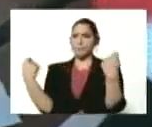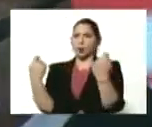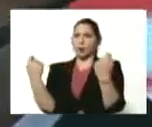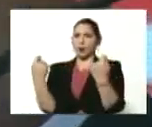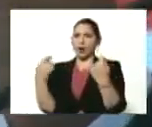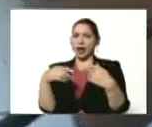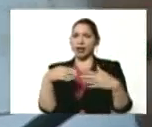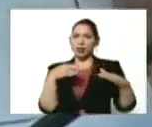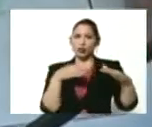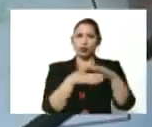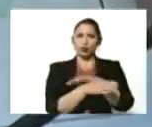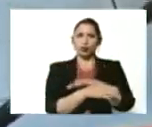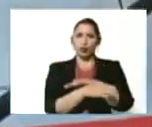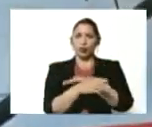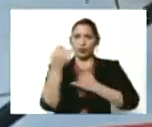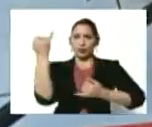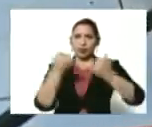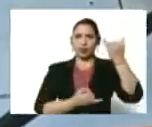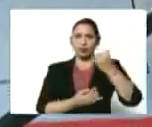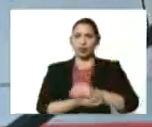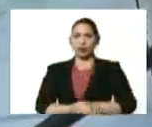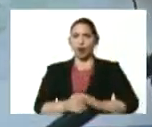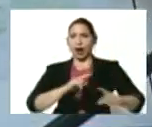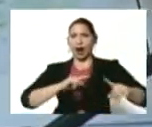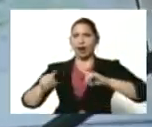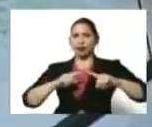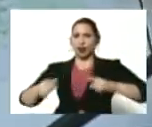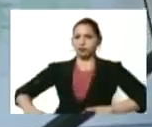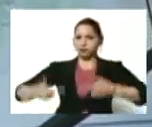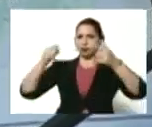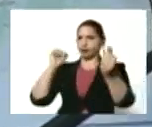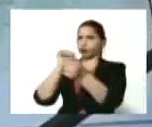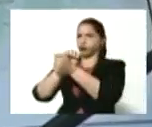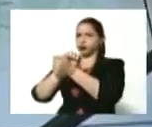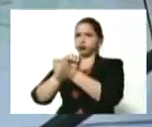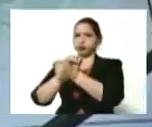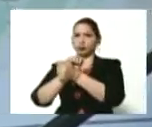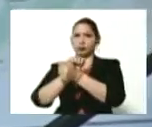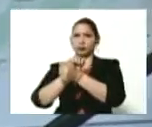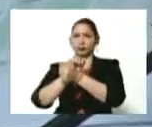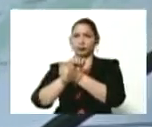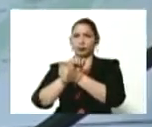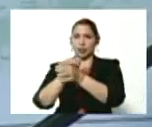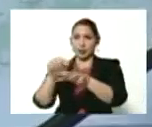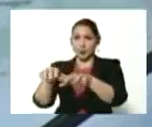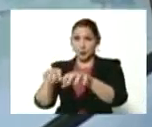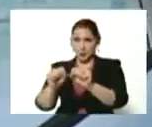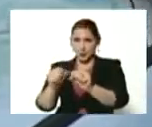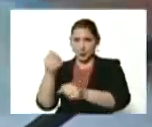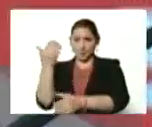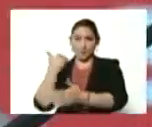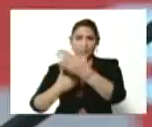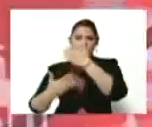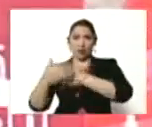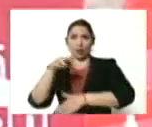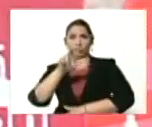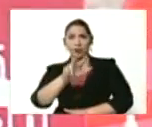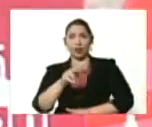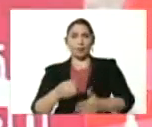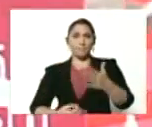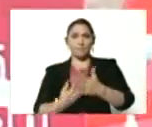culminó con la acción de detención de esa invasión el pasado día 3